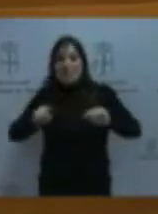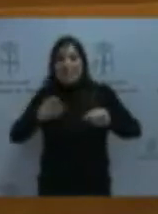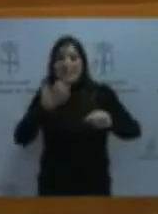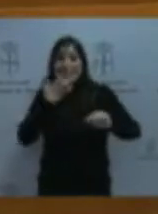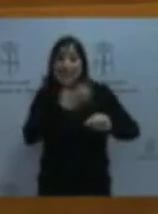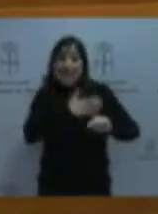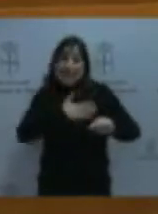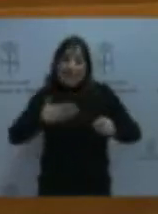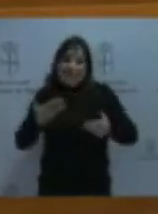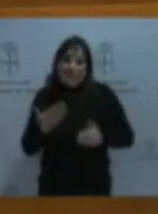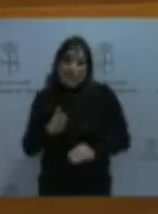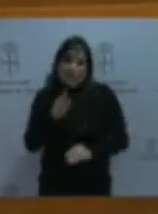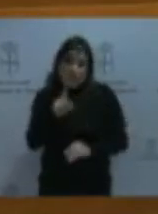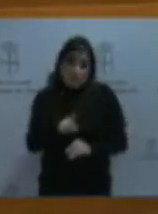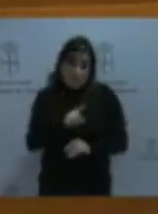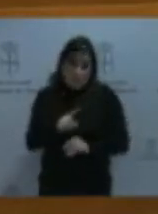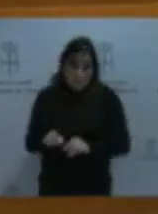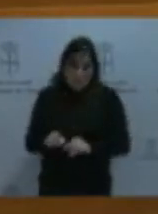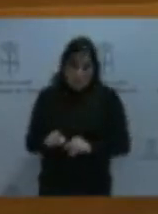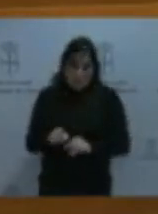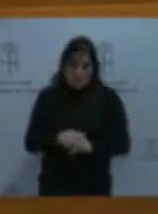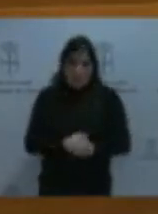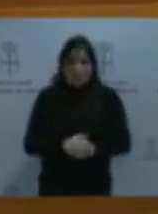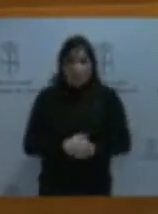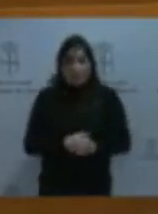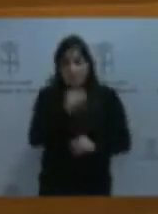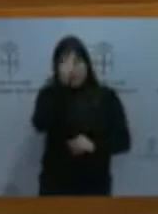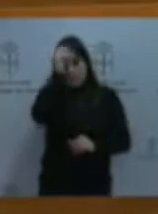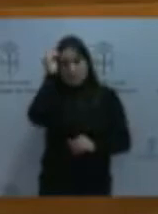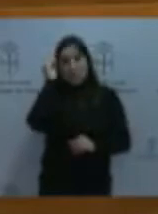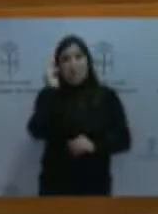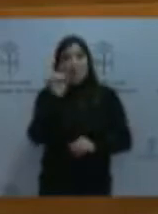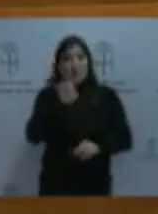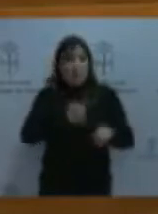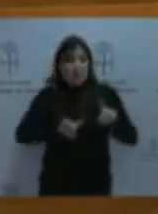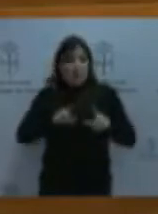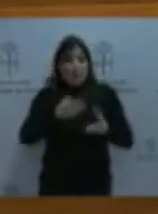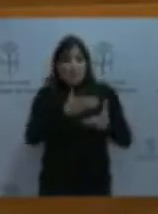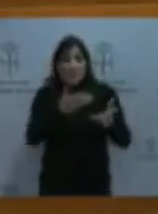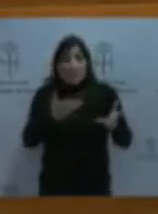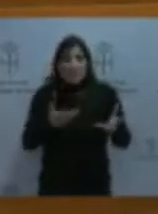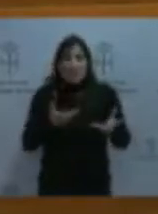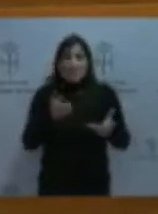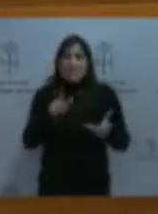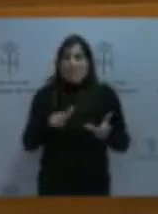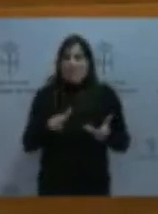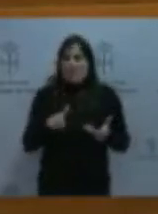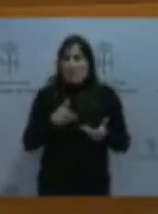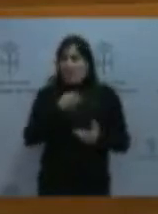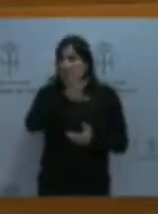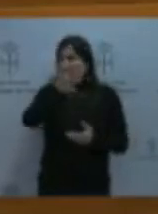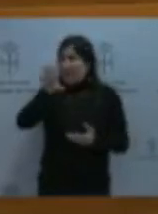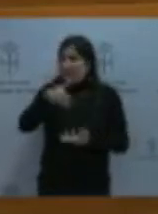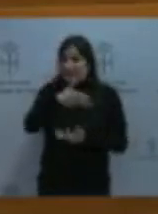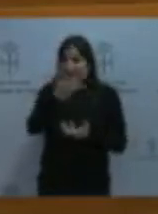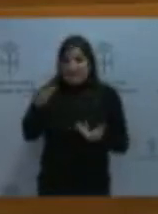Fíjense que además es que estos problemas son compartidos en el resto del país, que esto igual les tenía que dar alguna